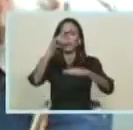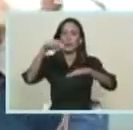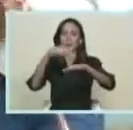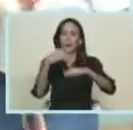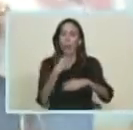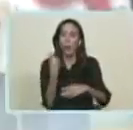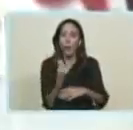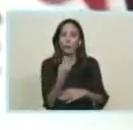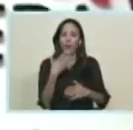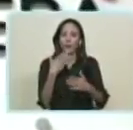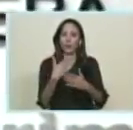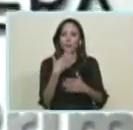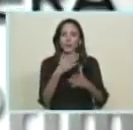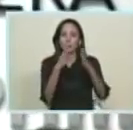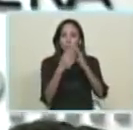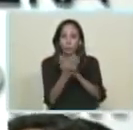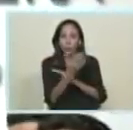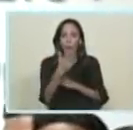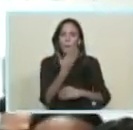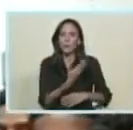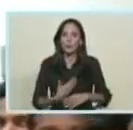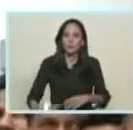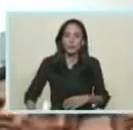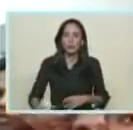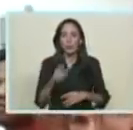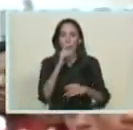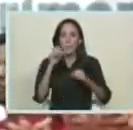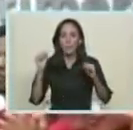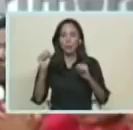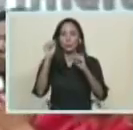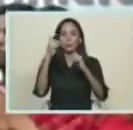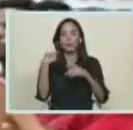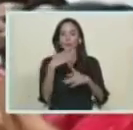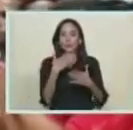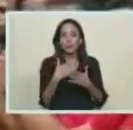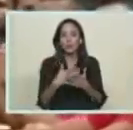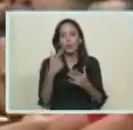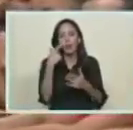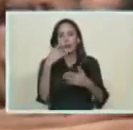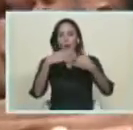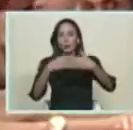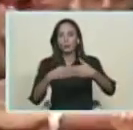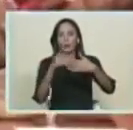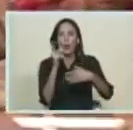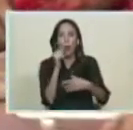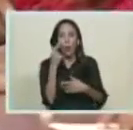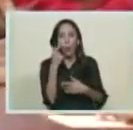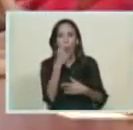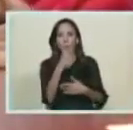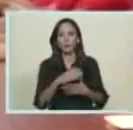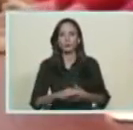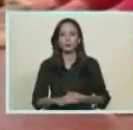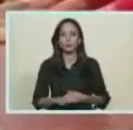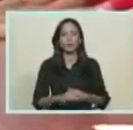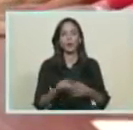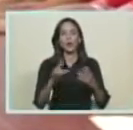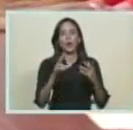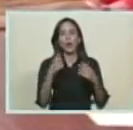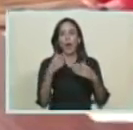Muchas gracias, comandante. Presidente, acá le presento al camarada Jordán Altuve,